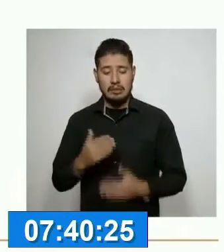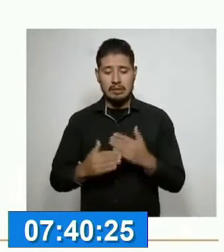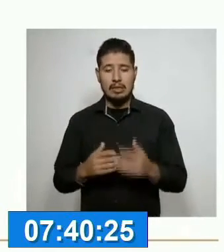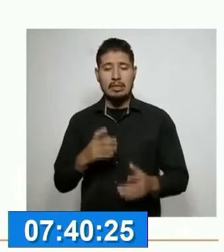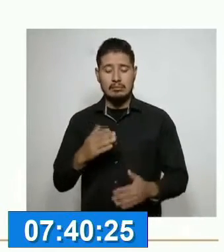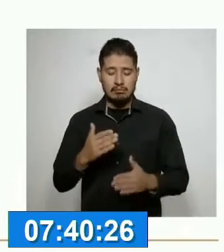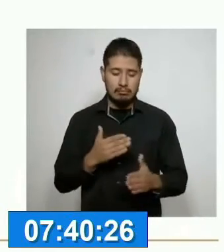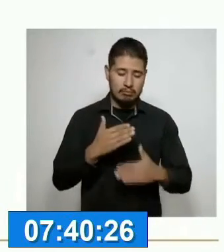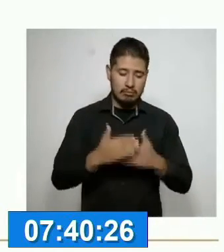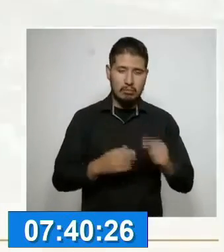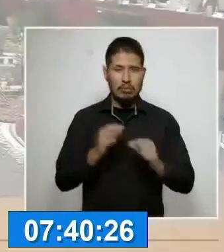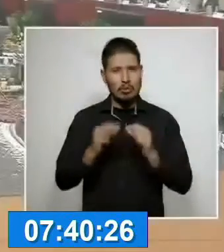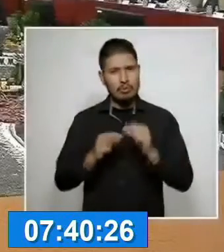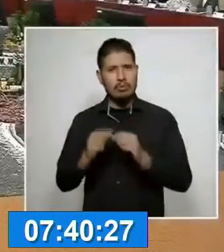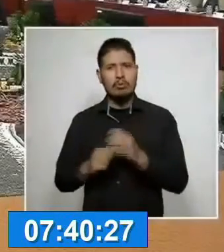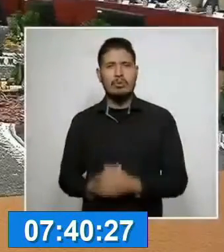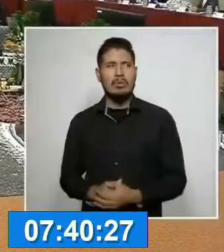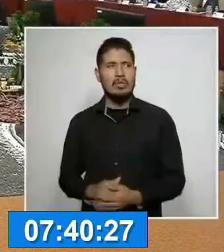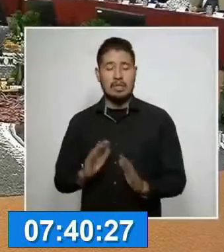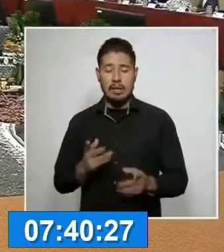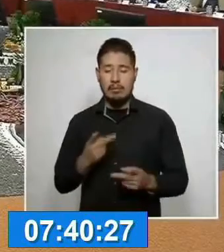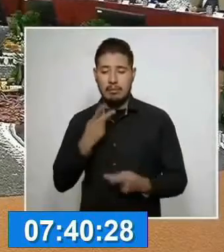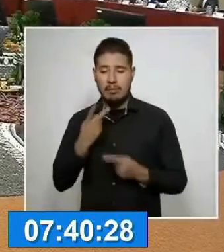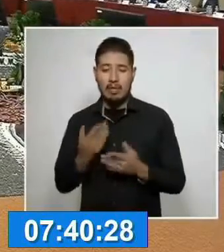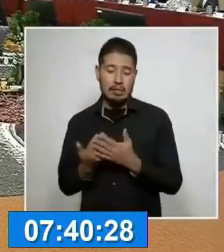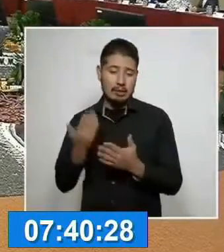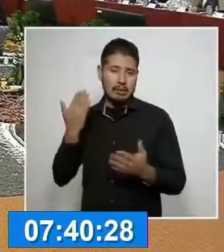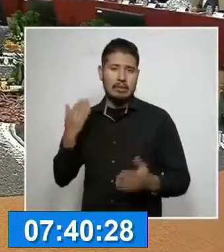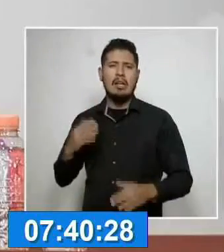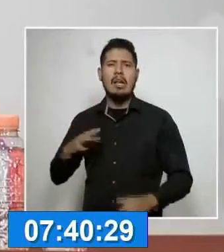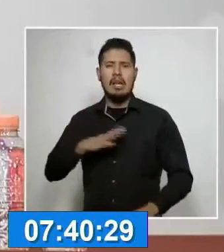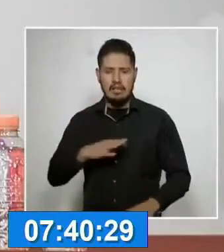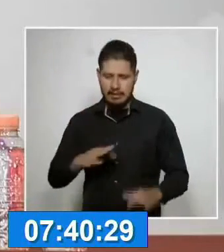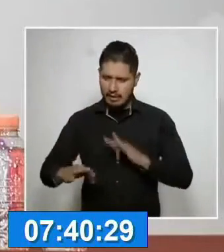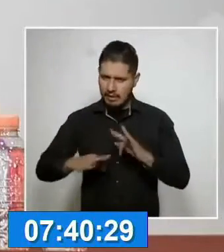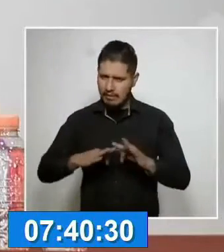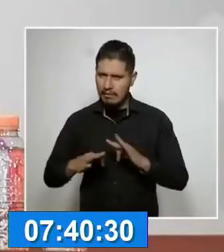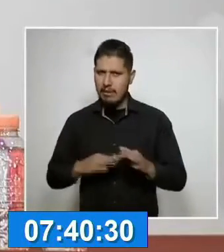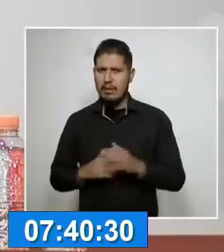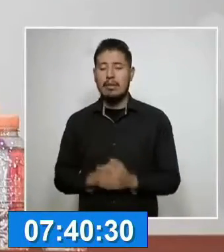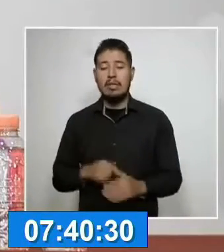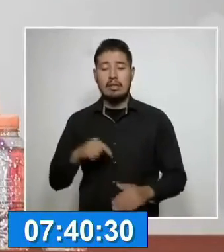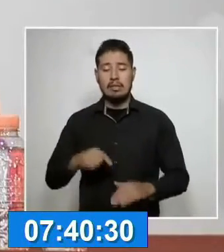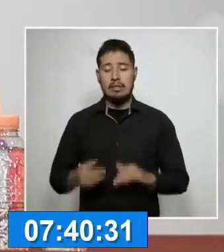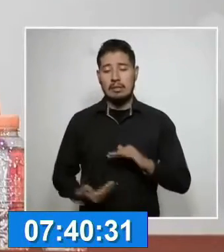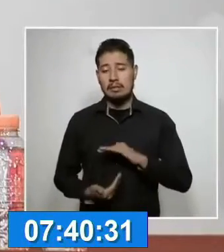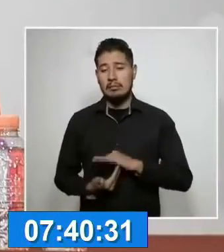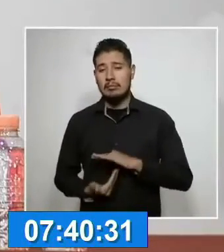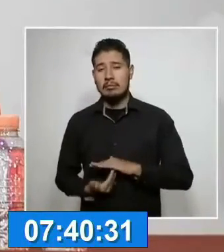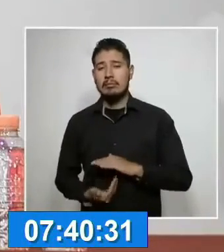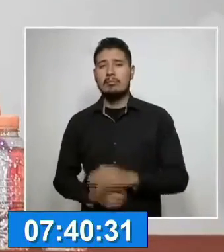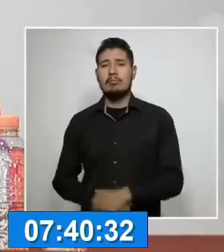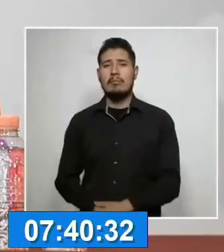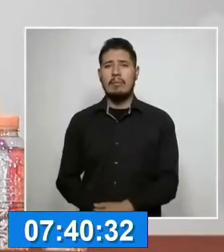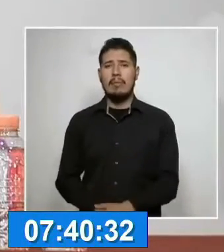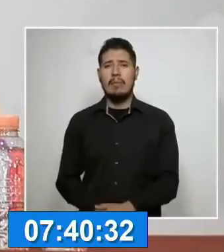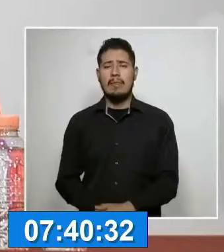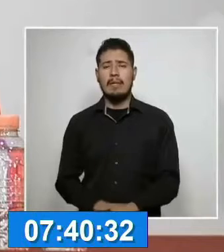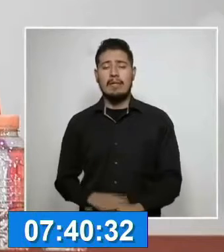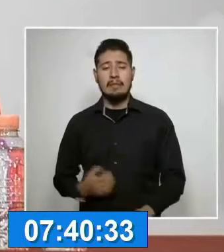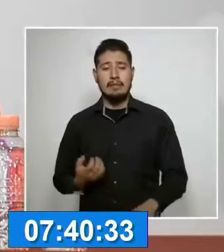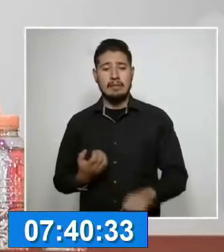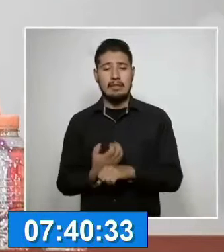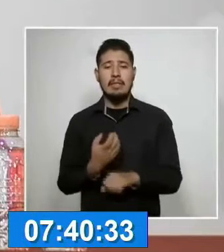estos avances. Además de todo lo anterior, hay un trabajo permanente en la mesa estatal